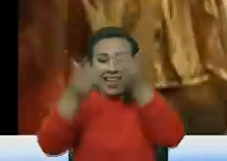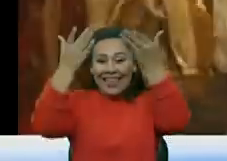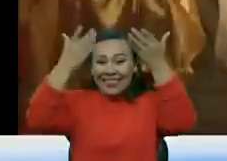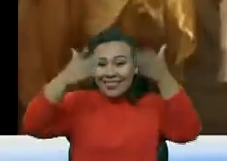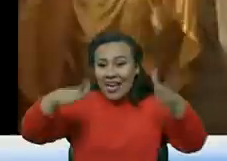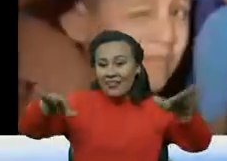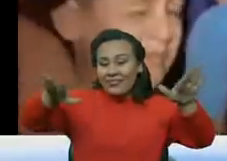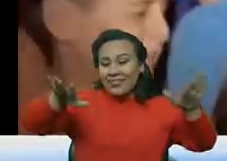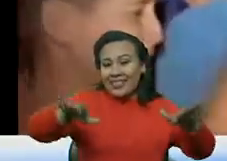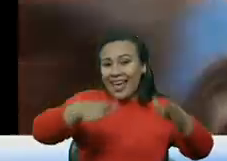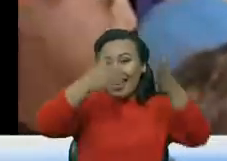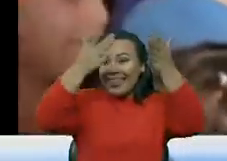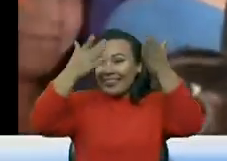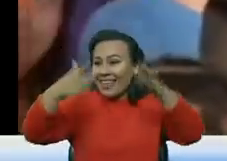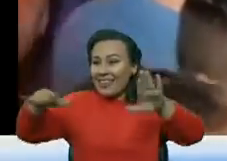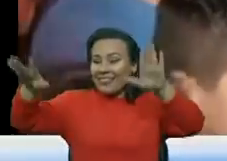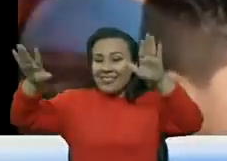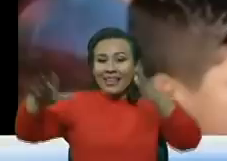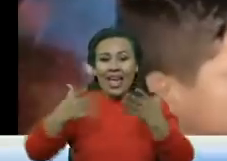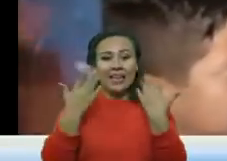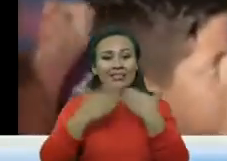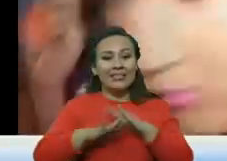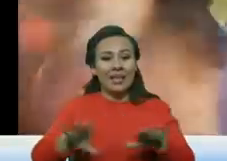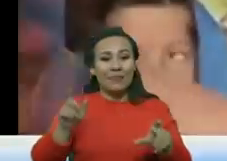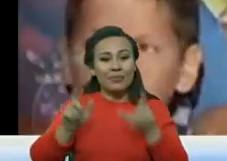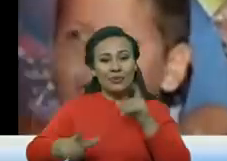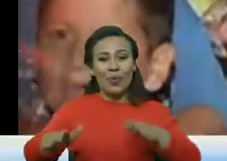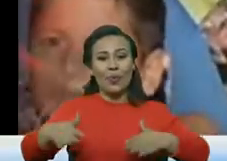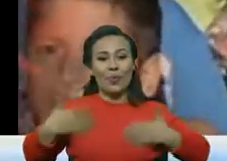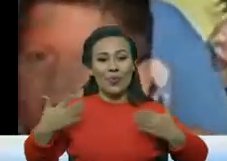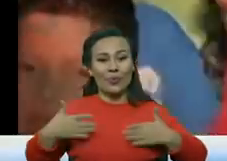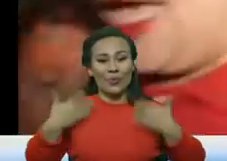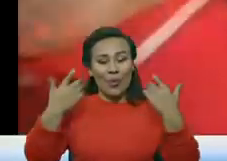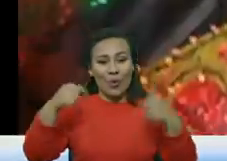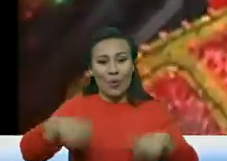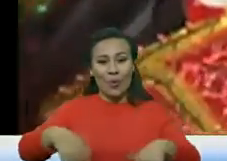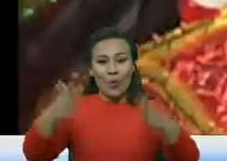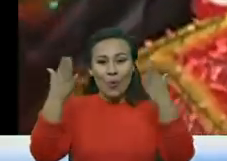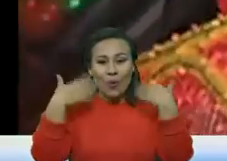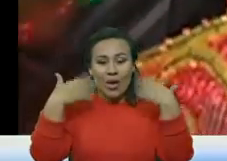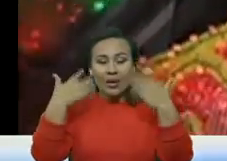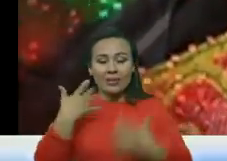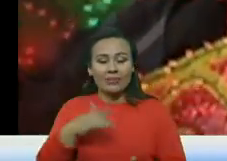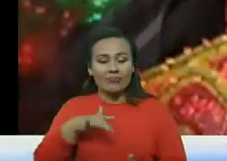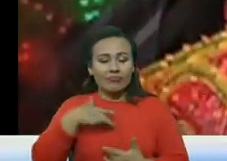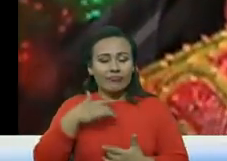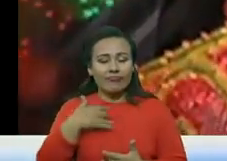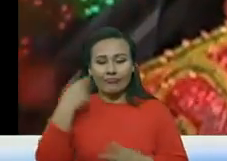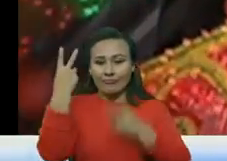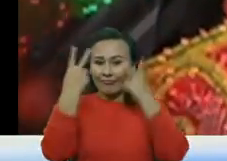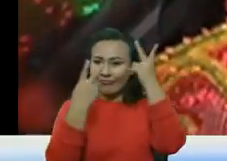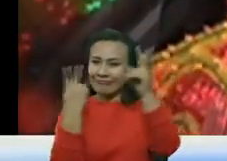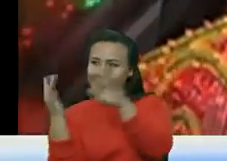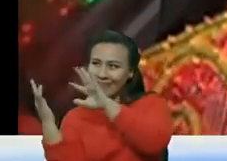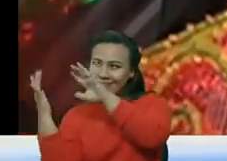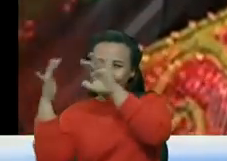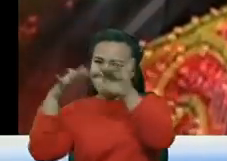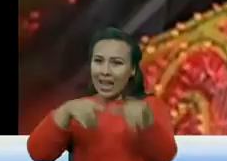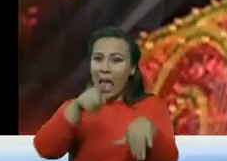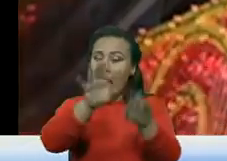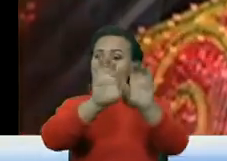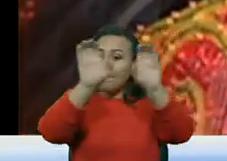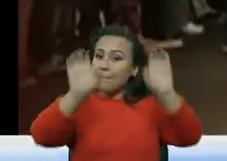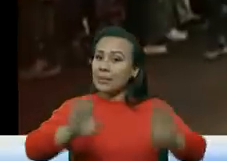la Navidad ya estaba entre los guayaquileños y turistas nacionales. Otro eslabón de la empresa